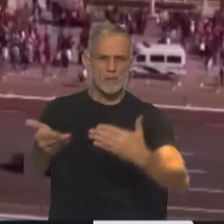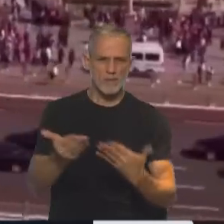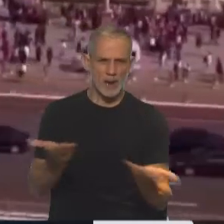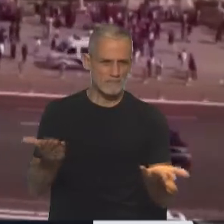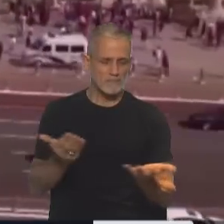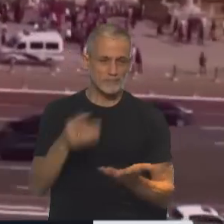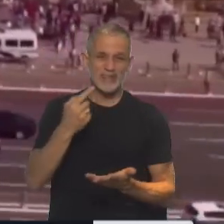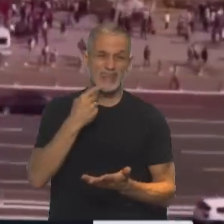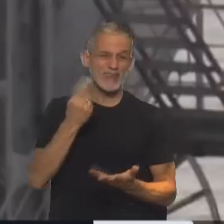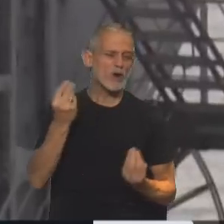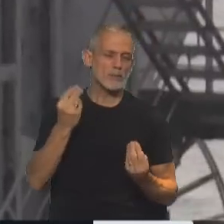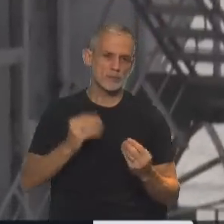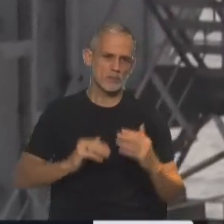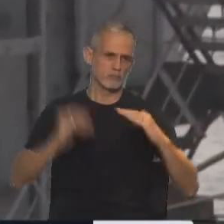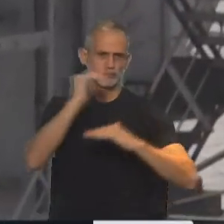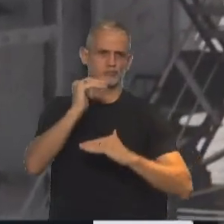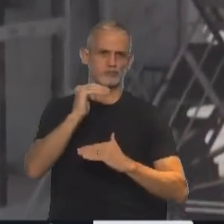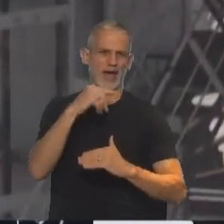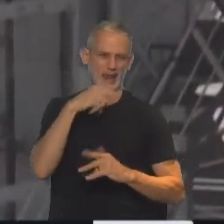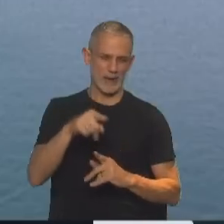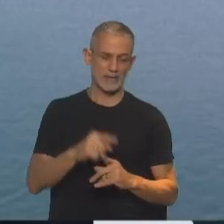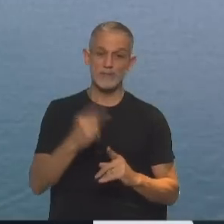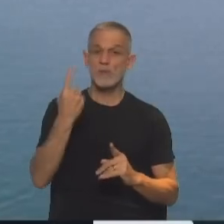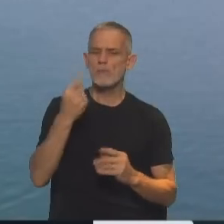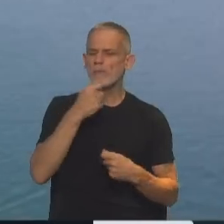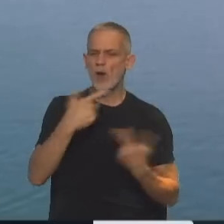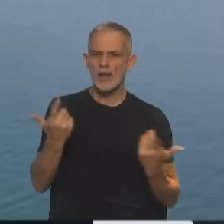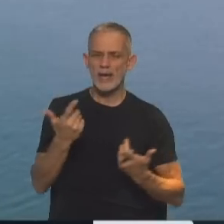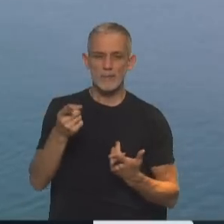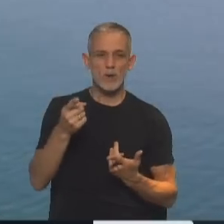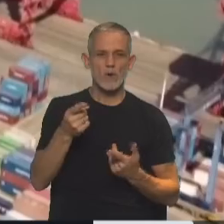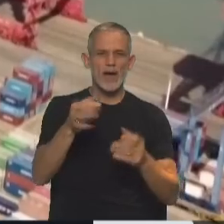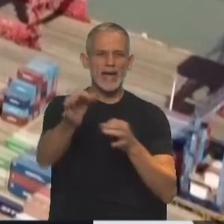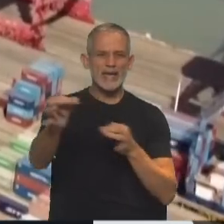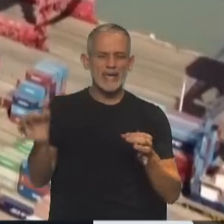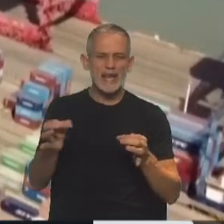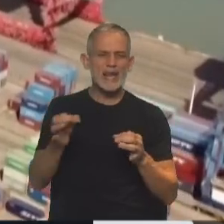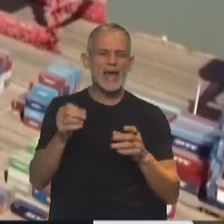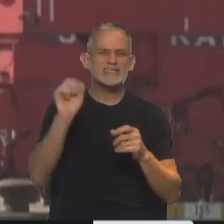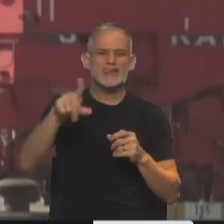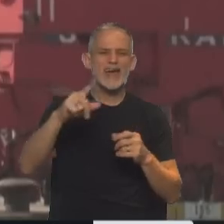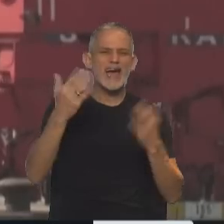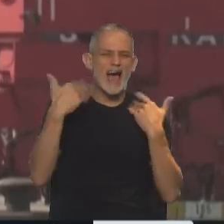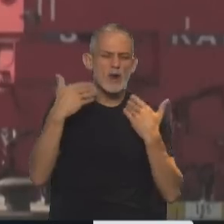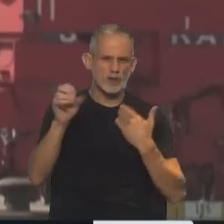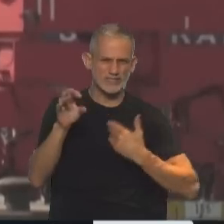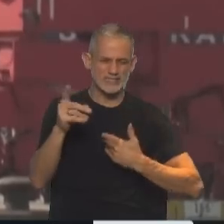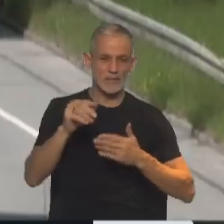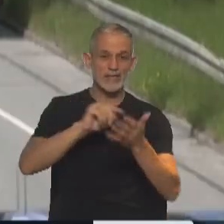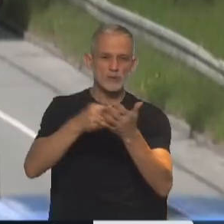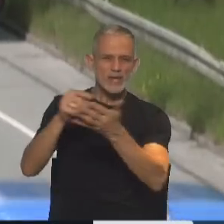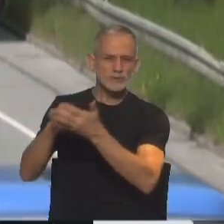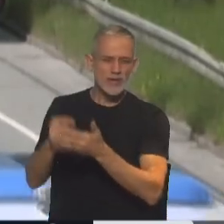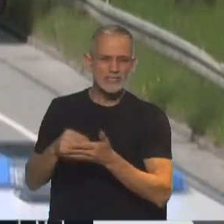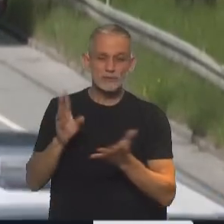crisis esto lo dijo un alto funcionario una de las medidas es que van a adoptar islas de calor que va a haber en distintas ciudades para que